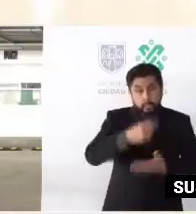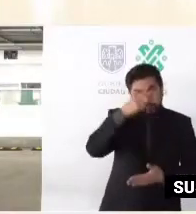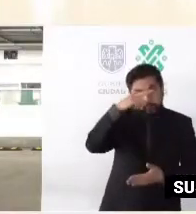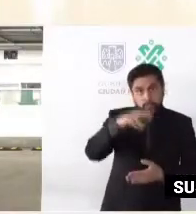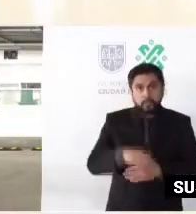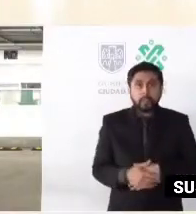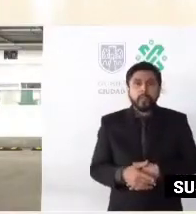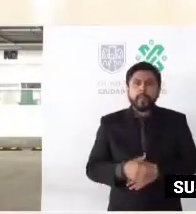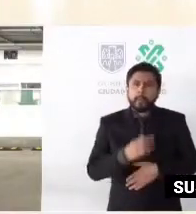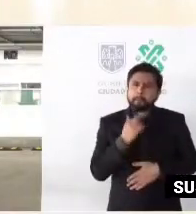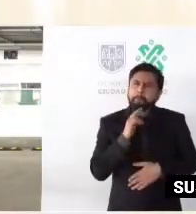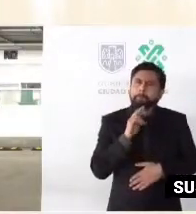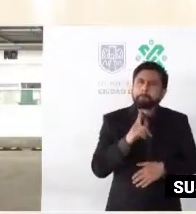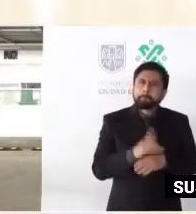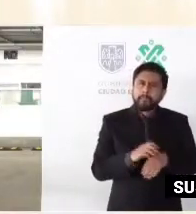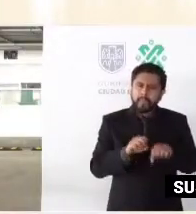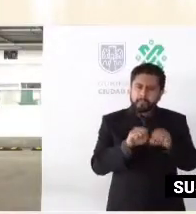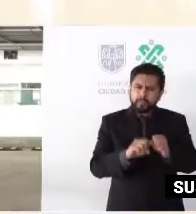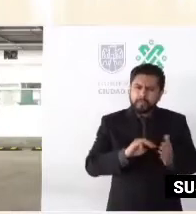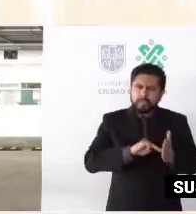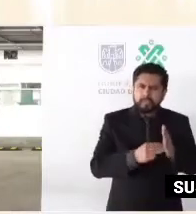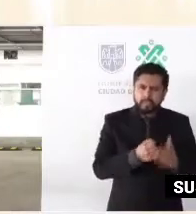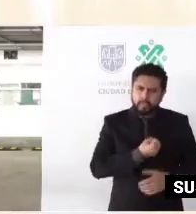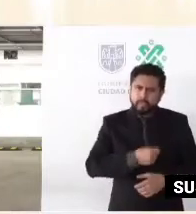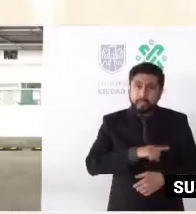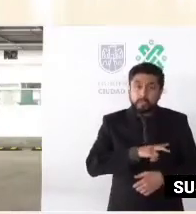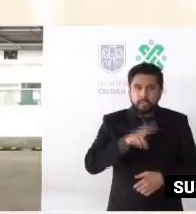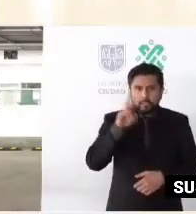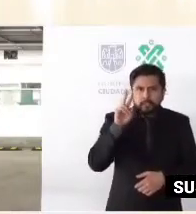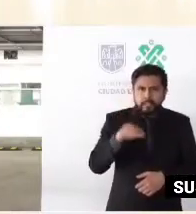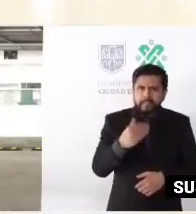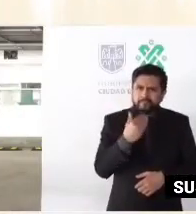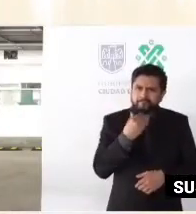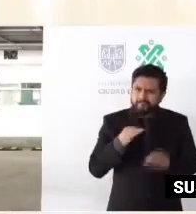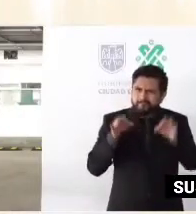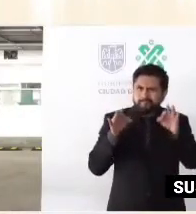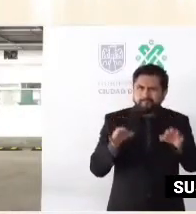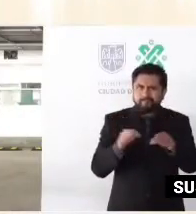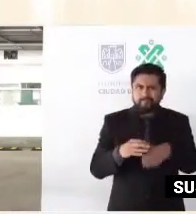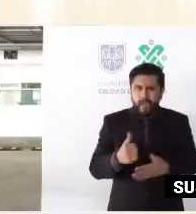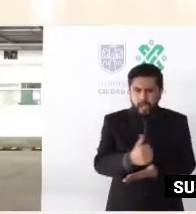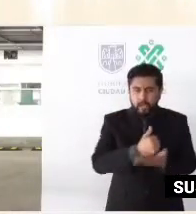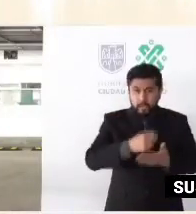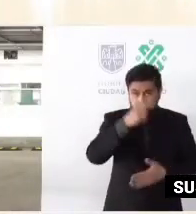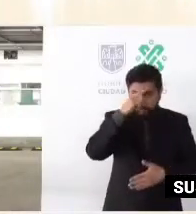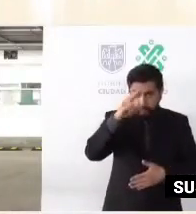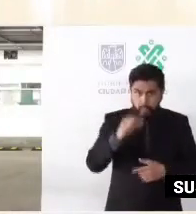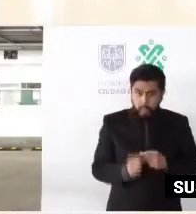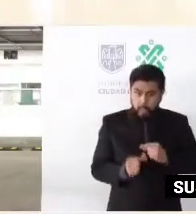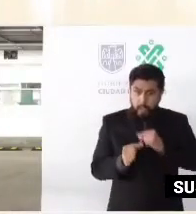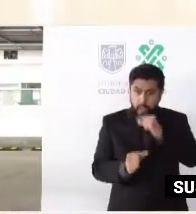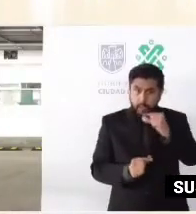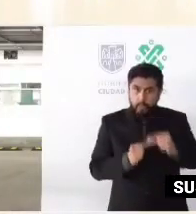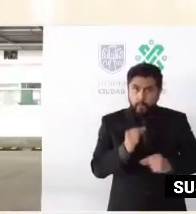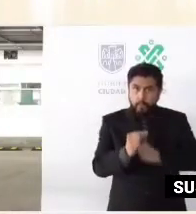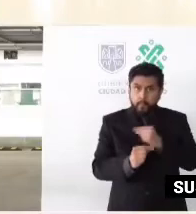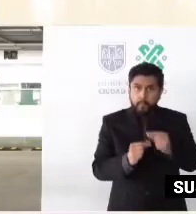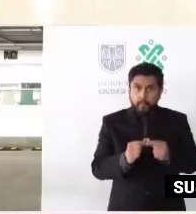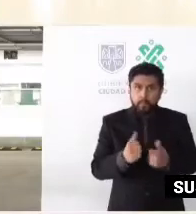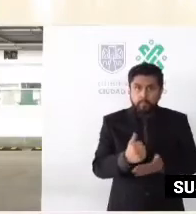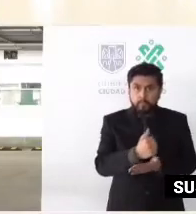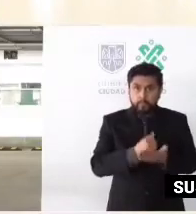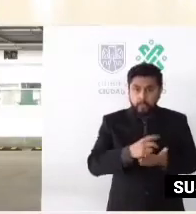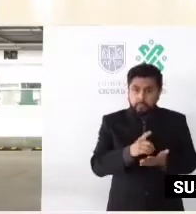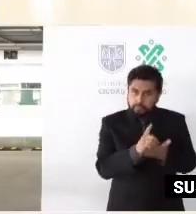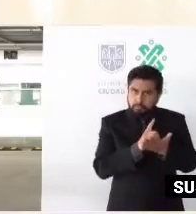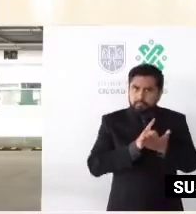México pues un modelo de atención a la salud que realmente haga de la Ciudad de México una ciudad de